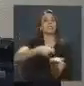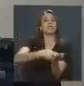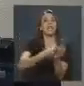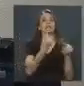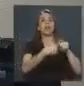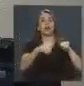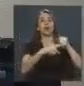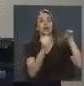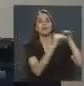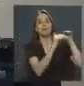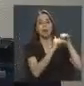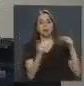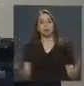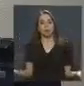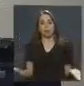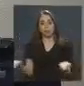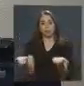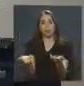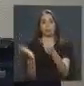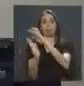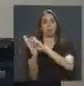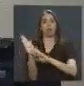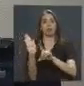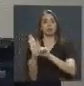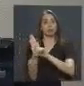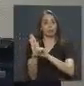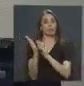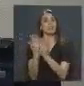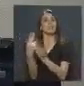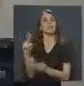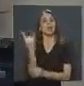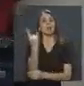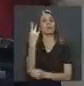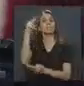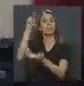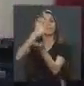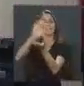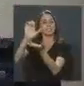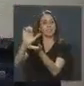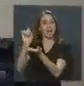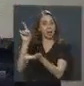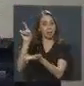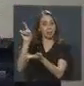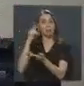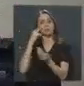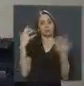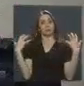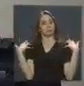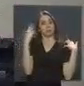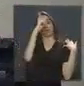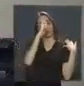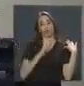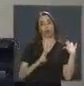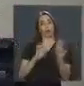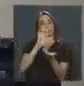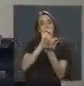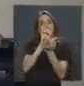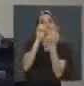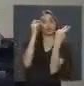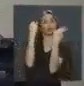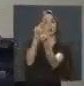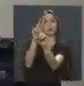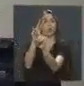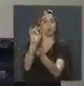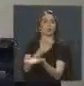por cuerdas separadas, de un proyecto para las universidades estatales, expresión concreta de la responsabilidad y rol que le cabe al Estado con sus